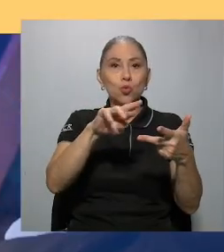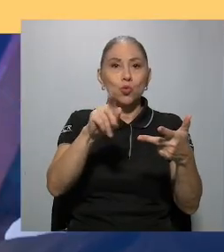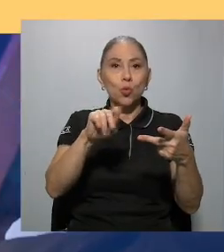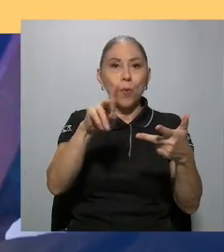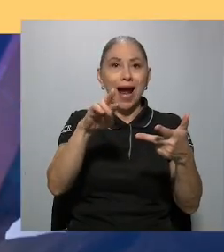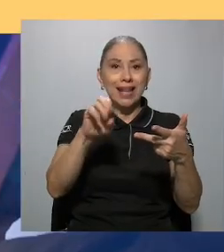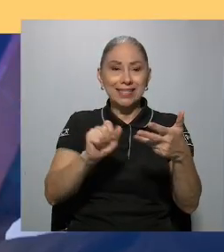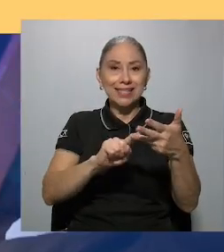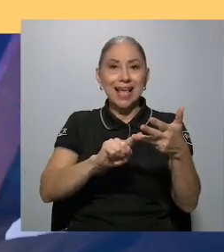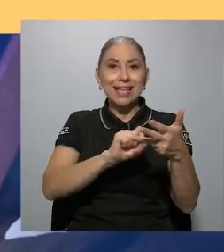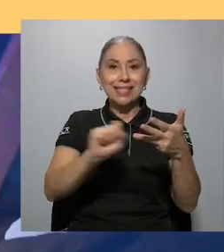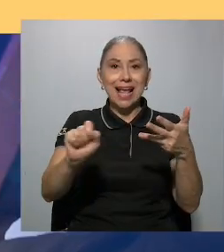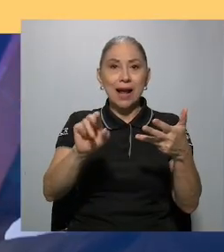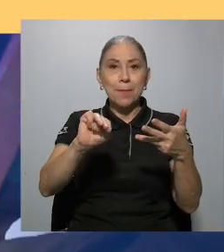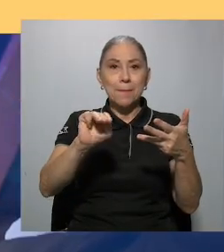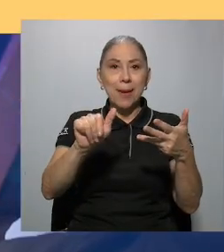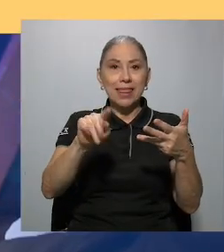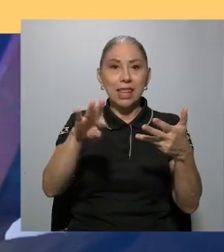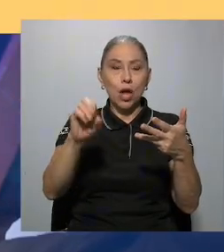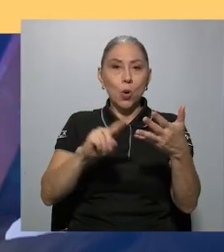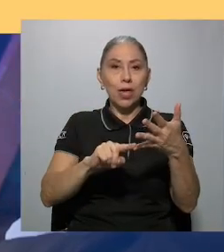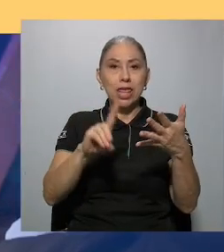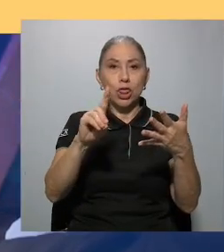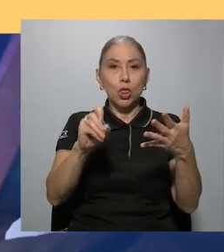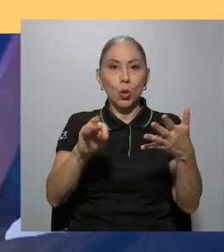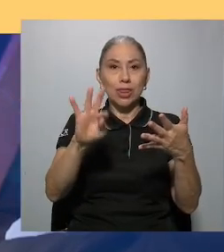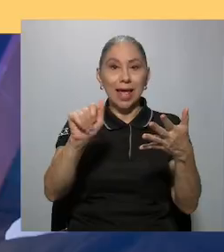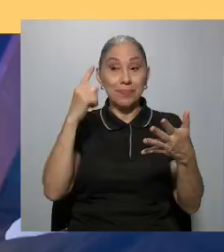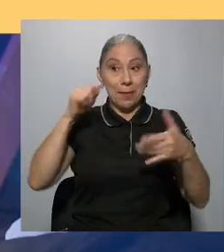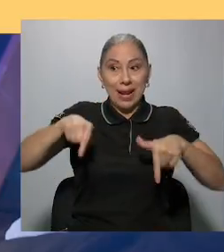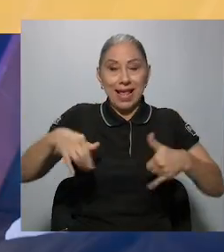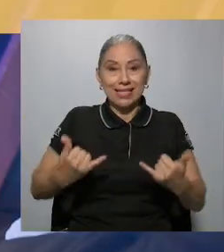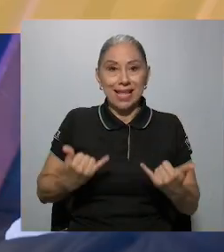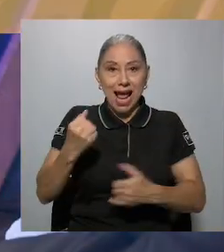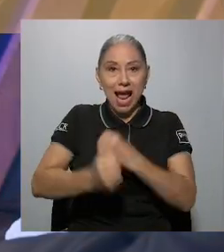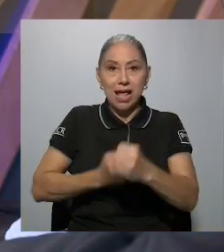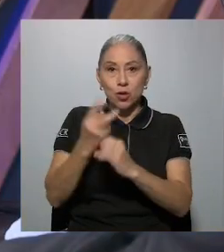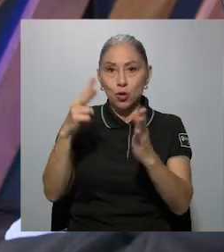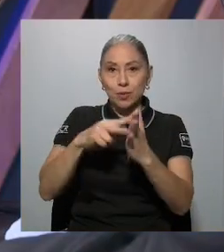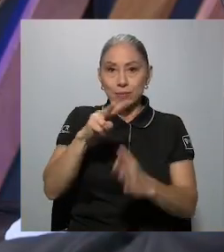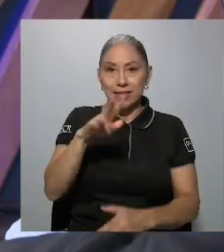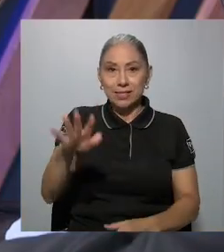Turruares, San Mateo y Dota. Esto para el 2025.